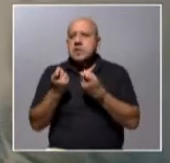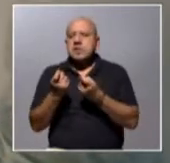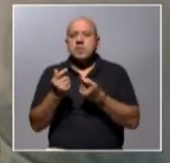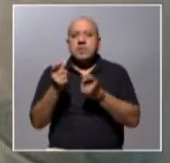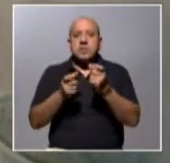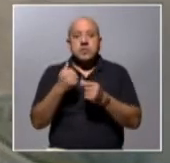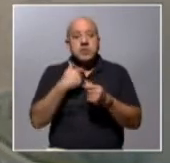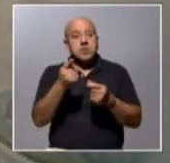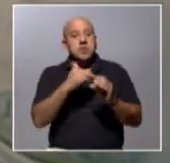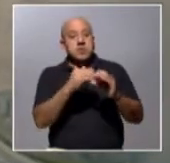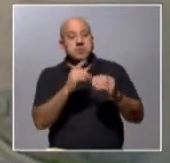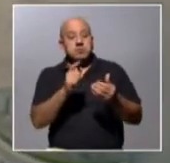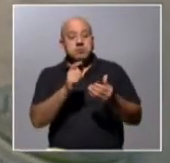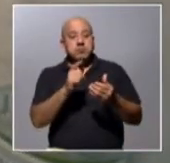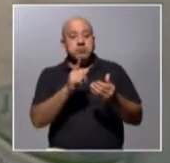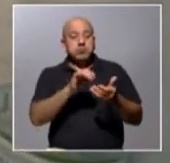le escribí y